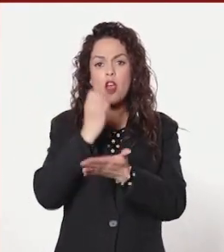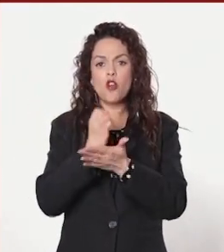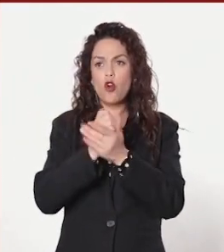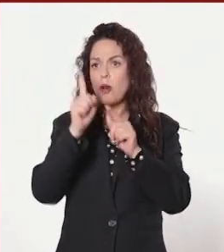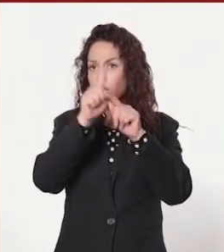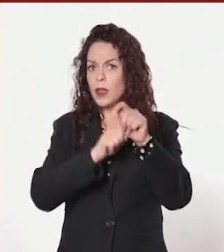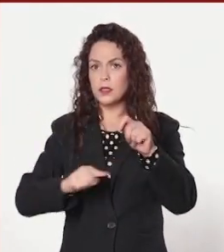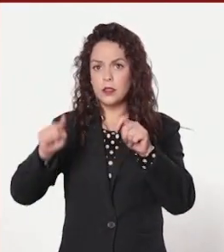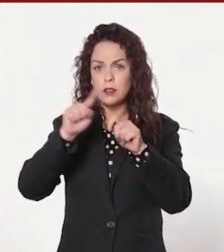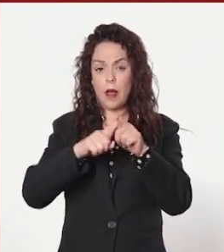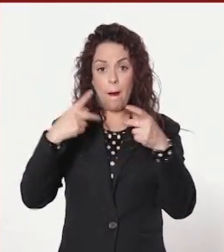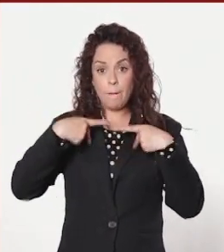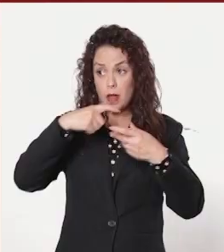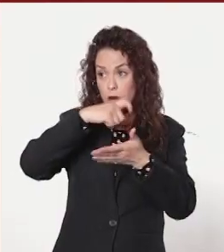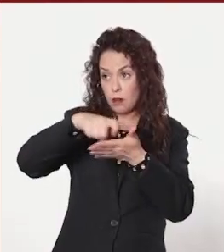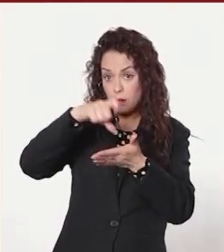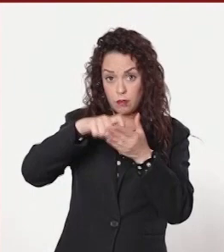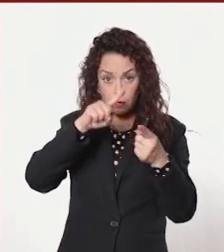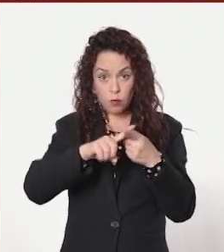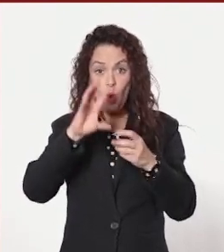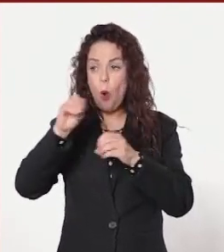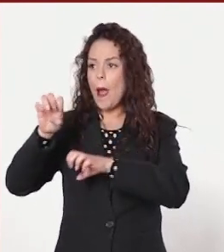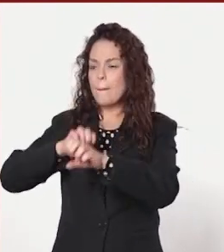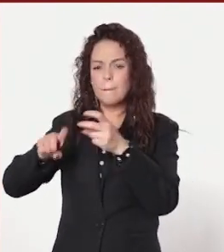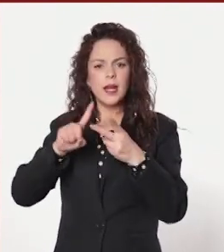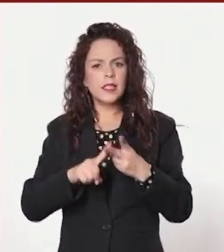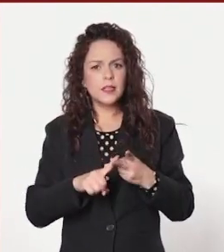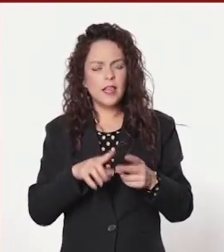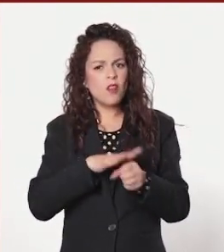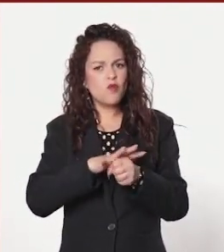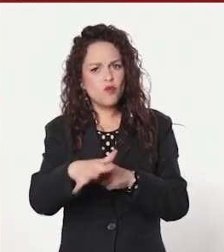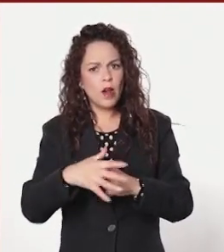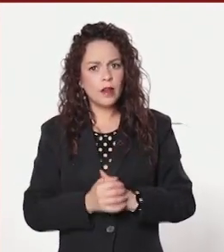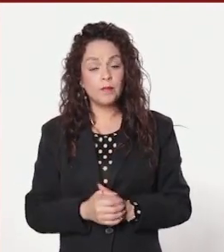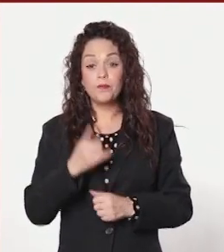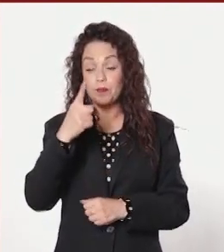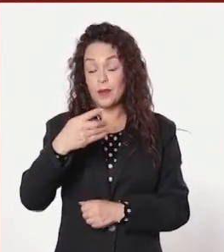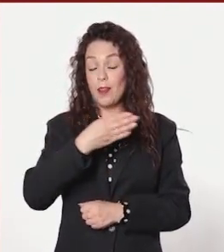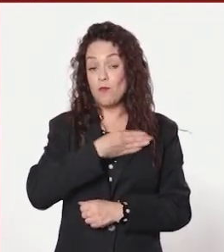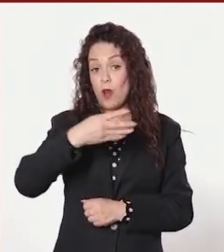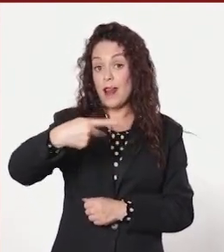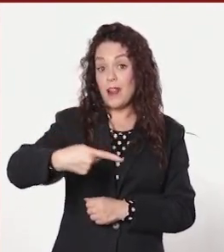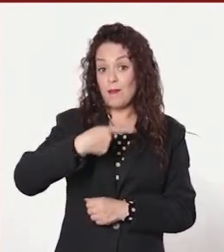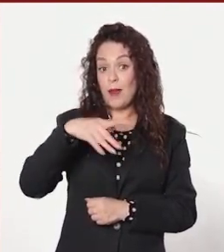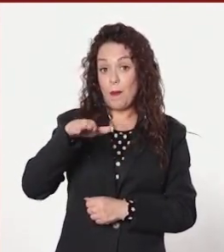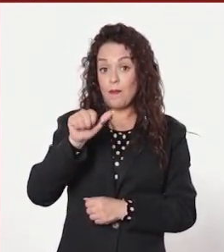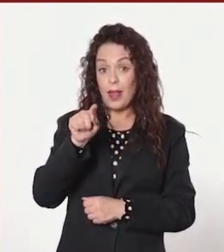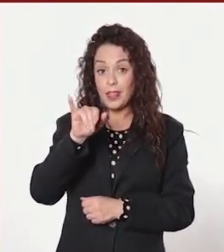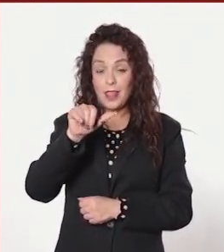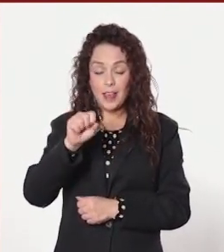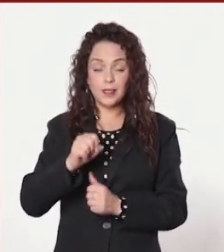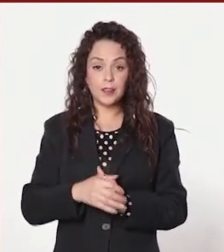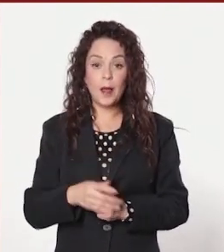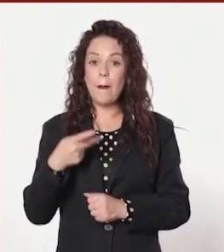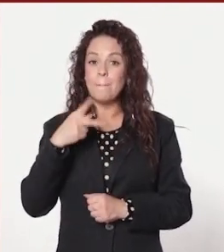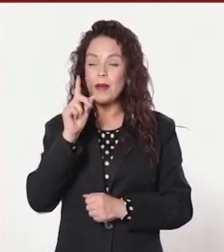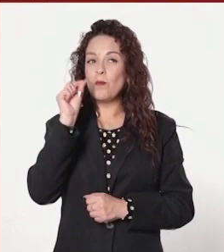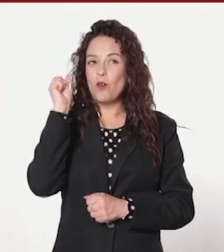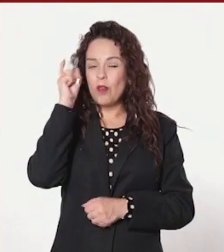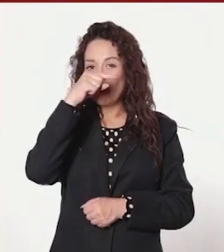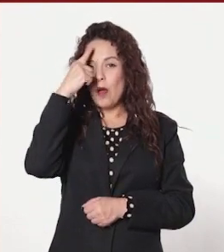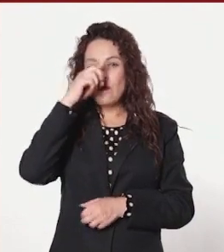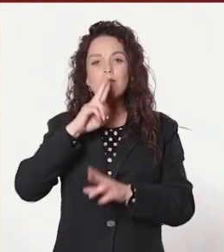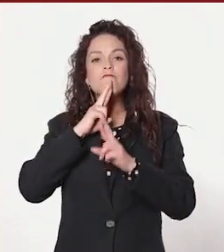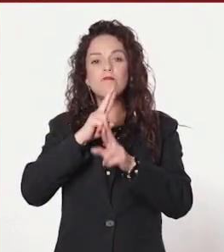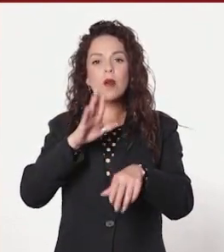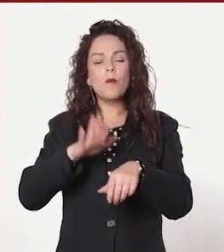o las empresas? Mira, es una buena pregunta, Matías, y un poco complicada de responder, porque en México